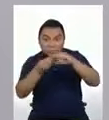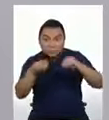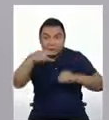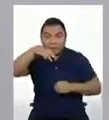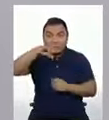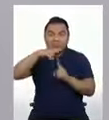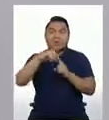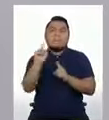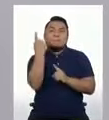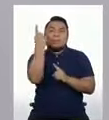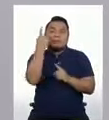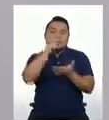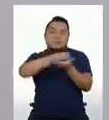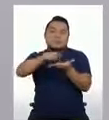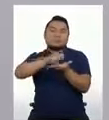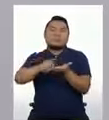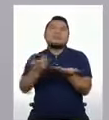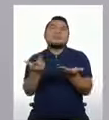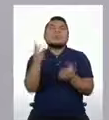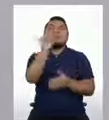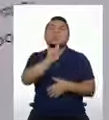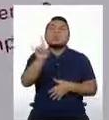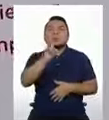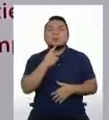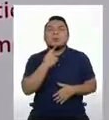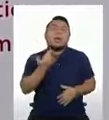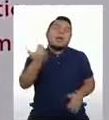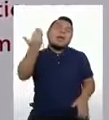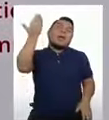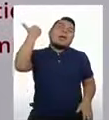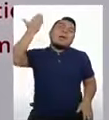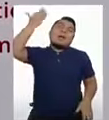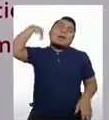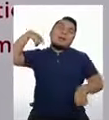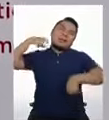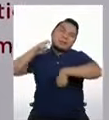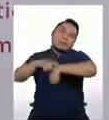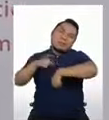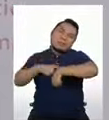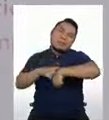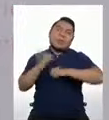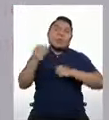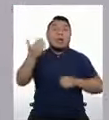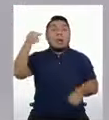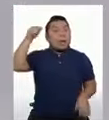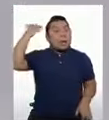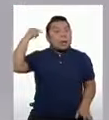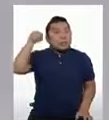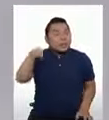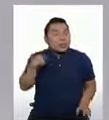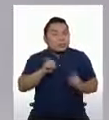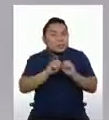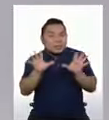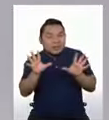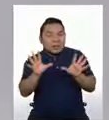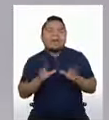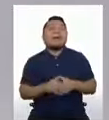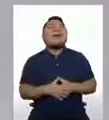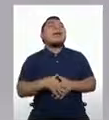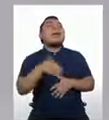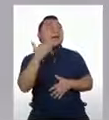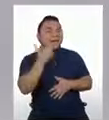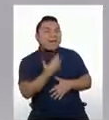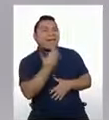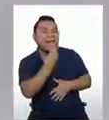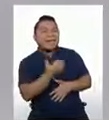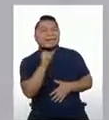primer párrafo y utilizar frases como hace mucho tiempo o como en ese tiempo. ¡Wow! Gracias